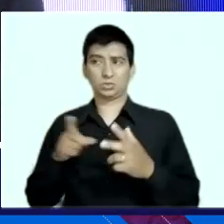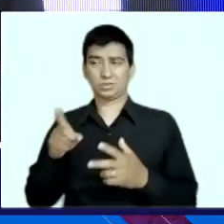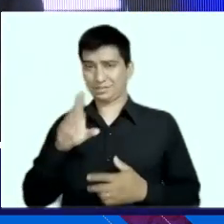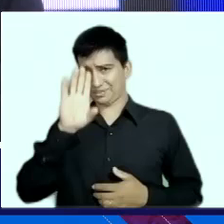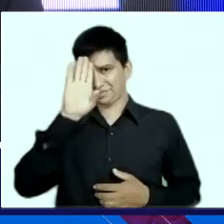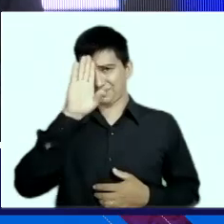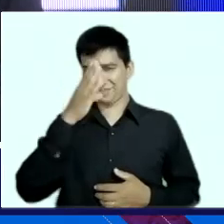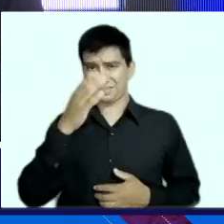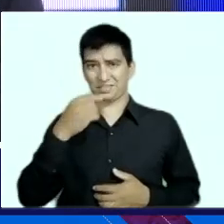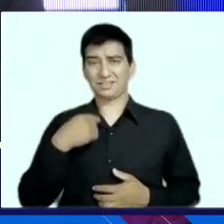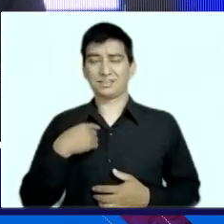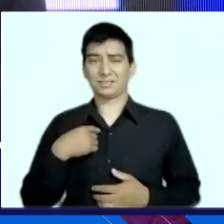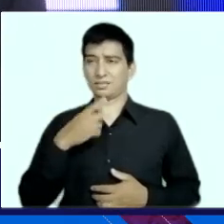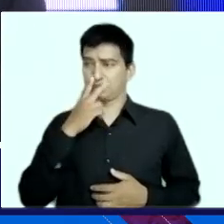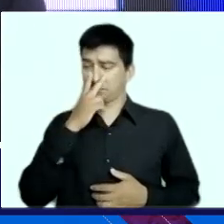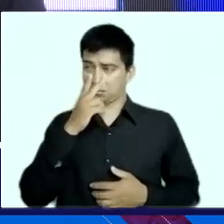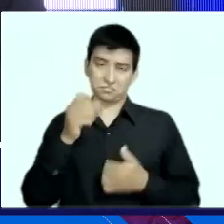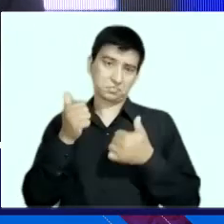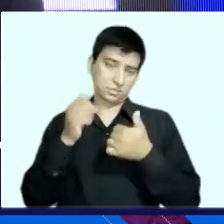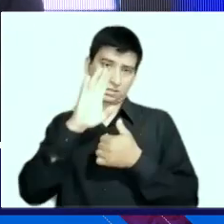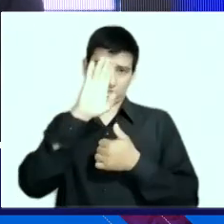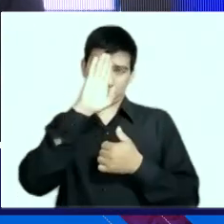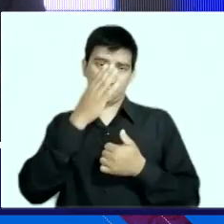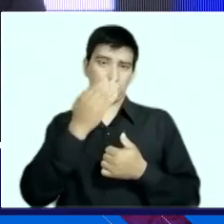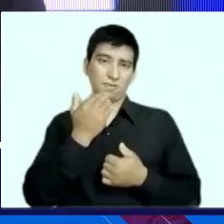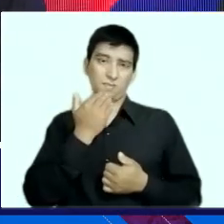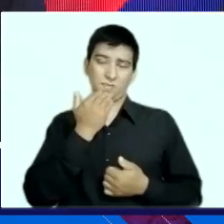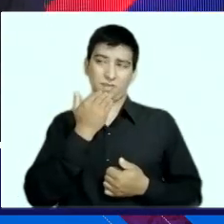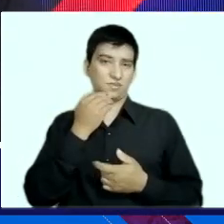quedar con la historia que cambió, pero ¿sabes qué? No debe cambiar